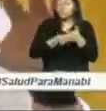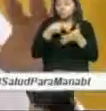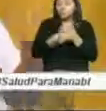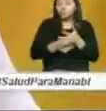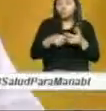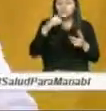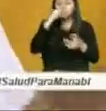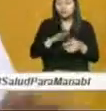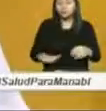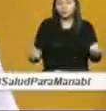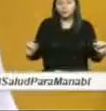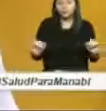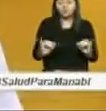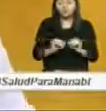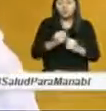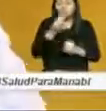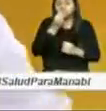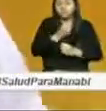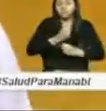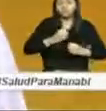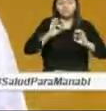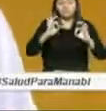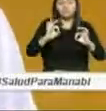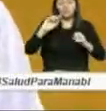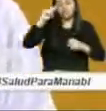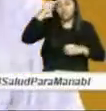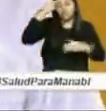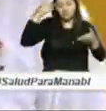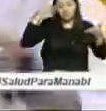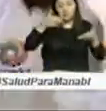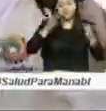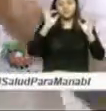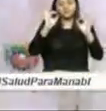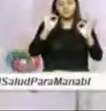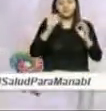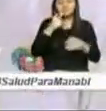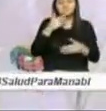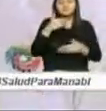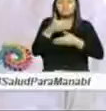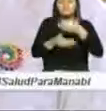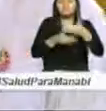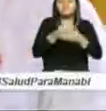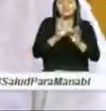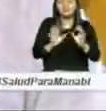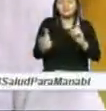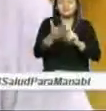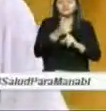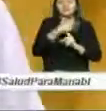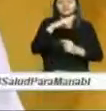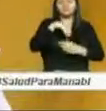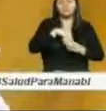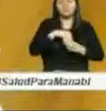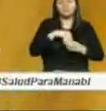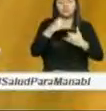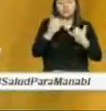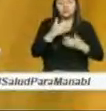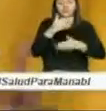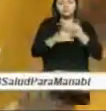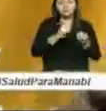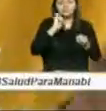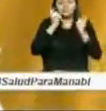los niveles de gobierno, de toda la sociedad. Y es una de las cosas en que no avanzamos mucho. Nos quedamos cortos en nuestras metas. Y por eso hemos cambiado la